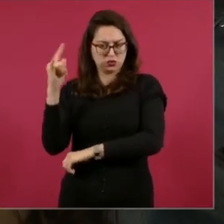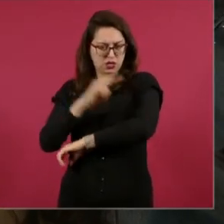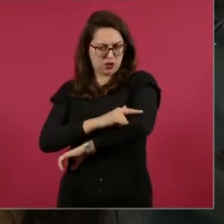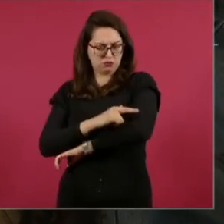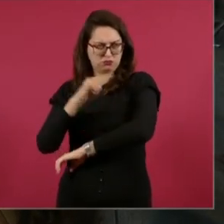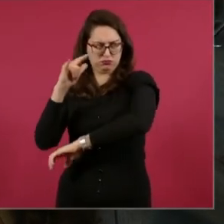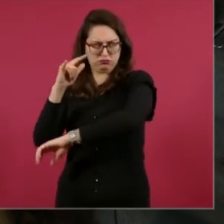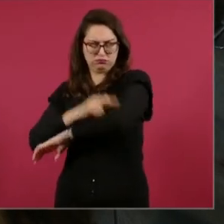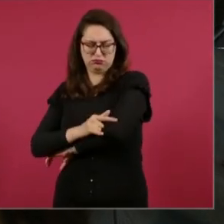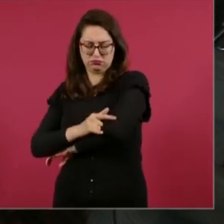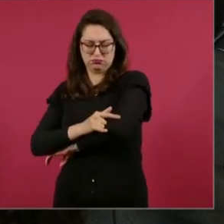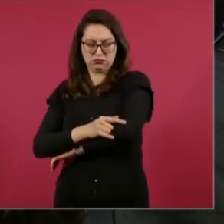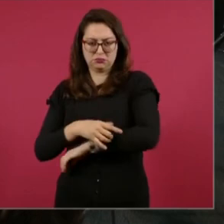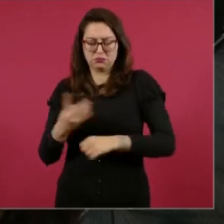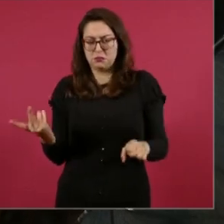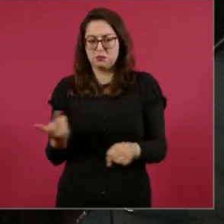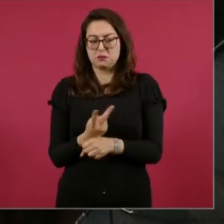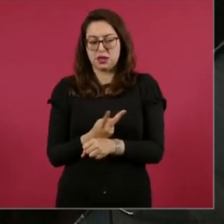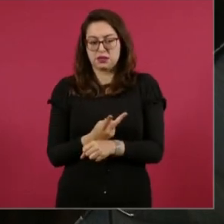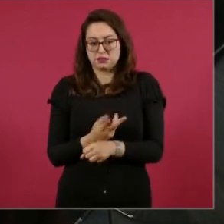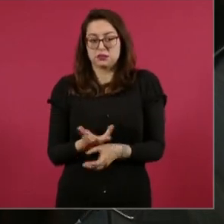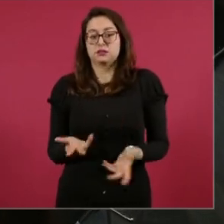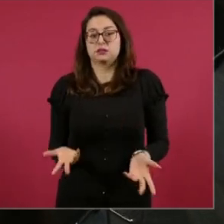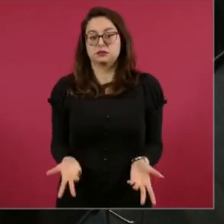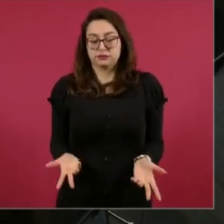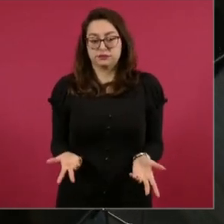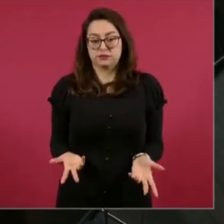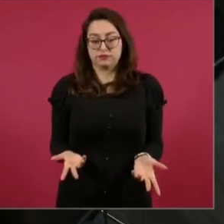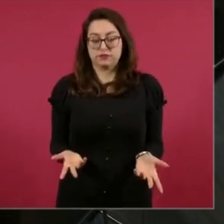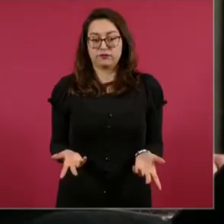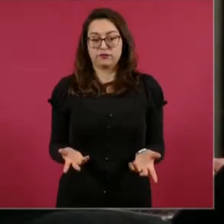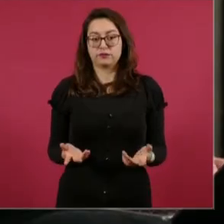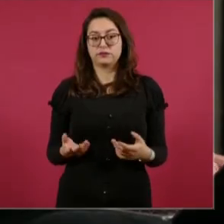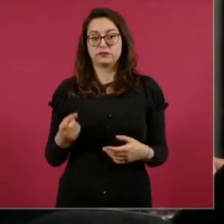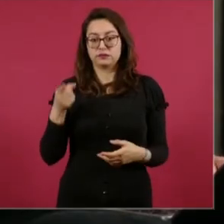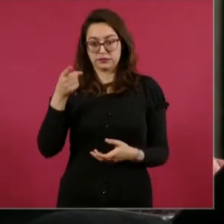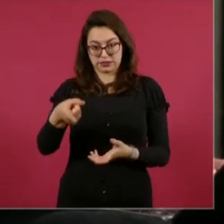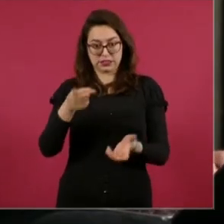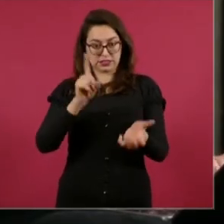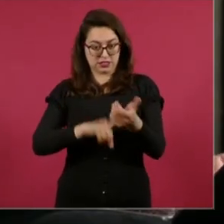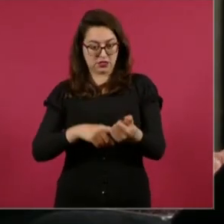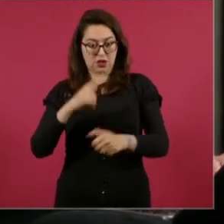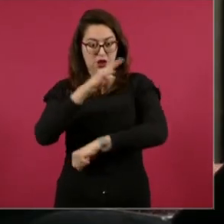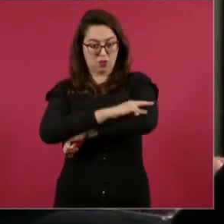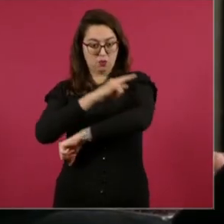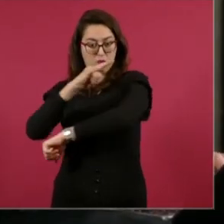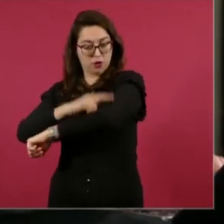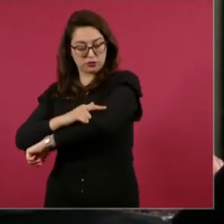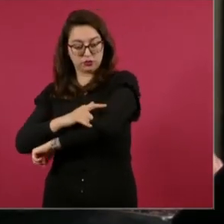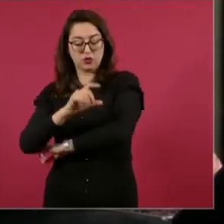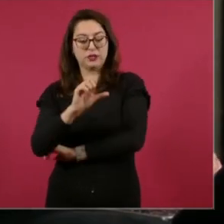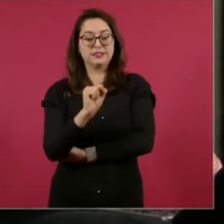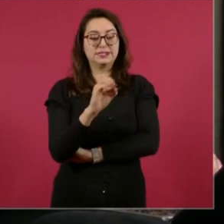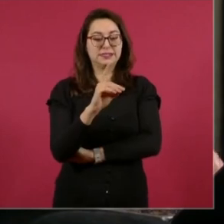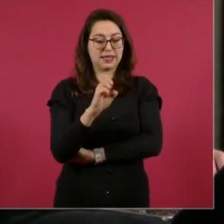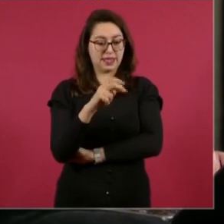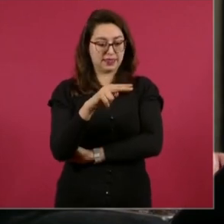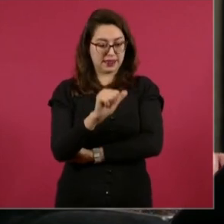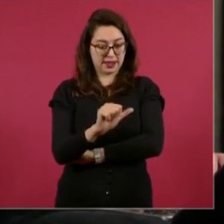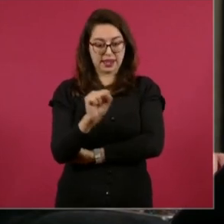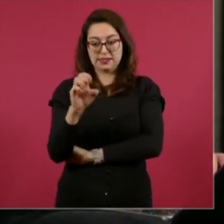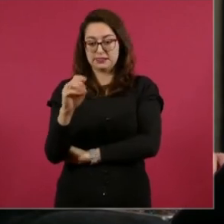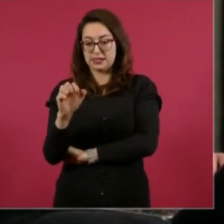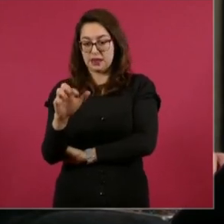presidente, aparte de la seguridad que usted le ha encomendado tanto a la Sedena como a la Marina Nacional para los